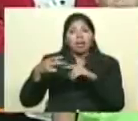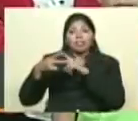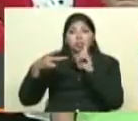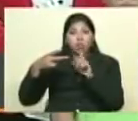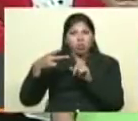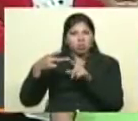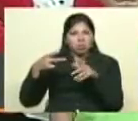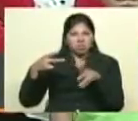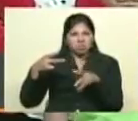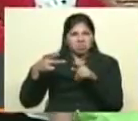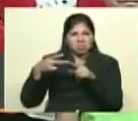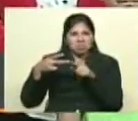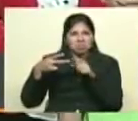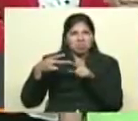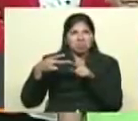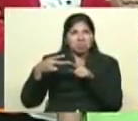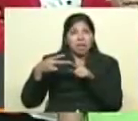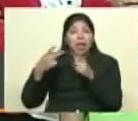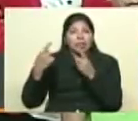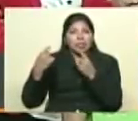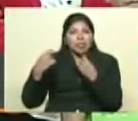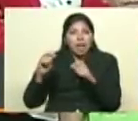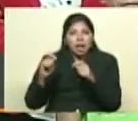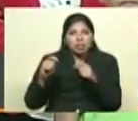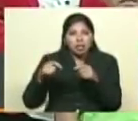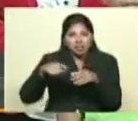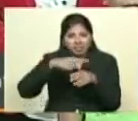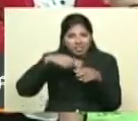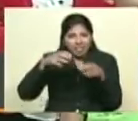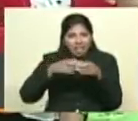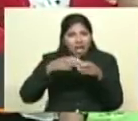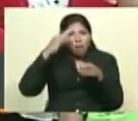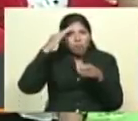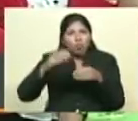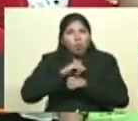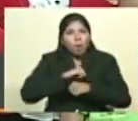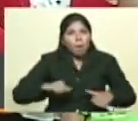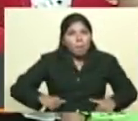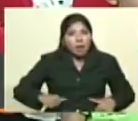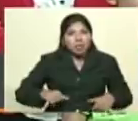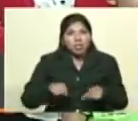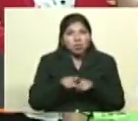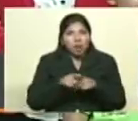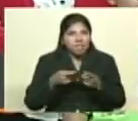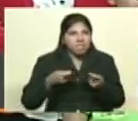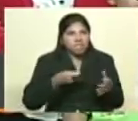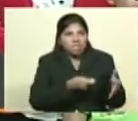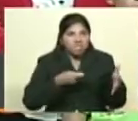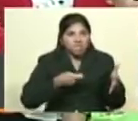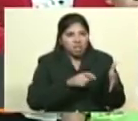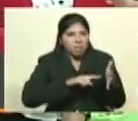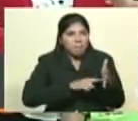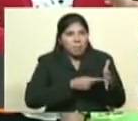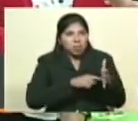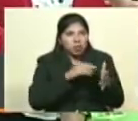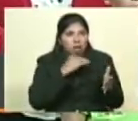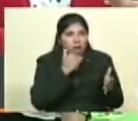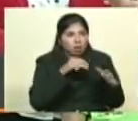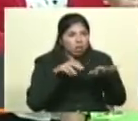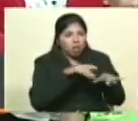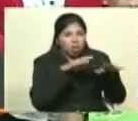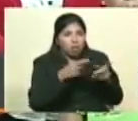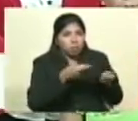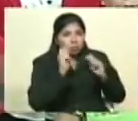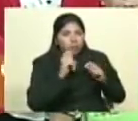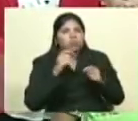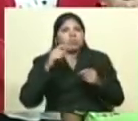línea es tratar de dividir la Fuerza Armada, tratar de provocar, ganarse algún militar por allí,